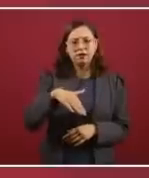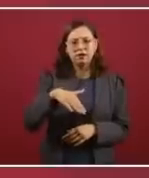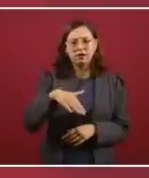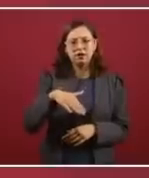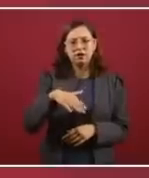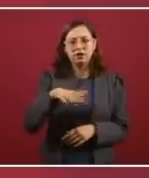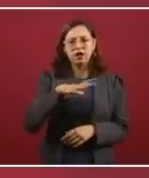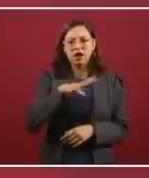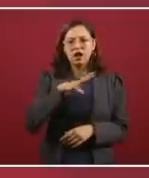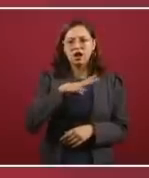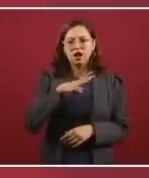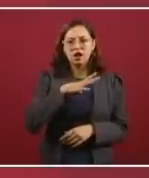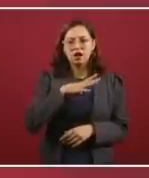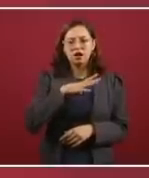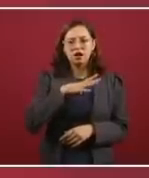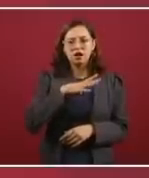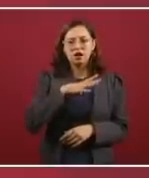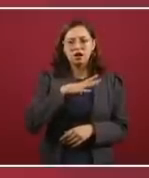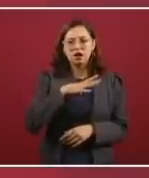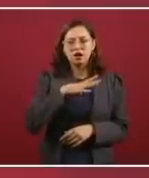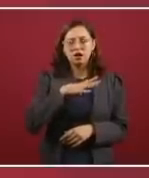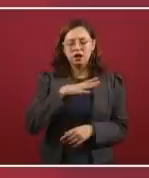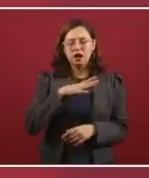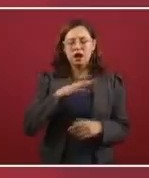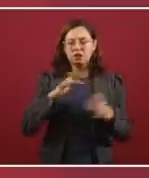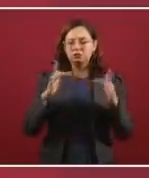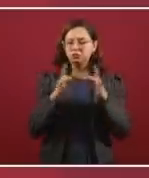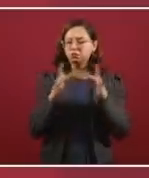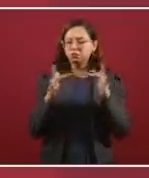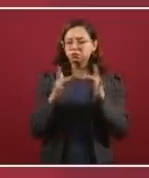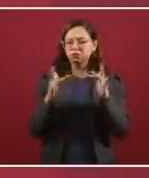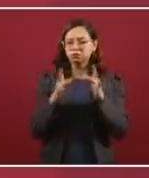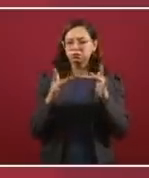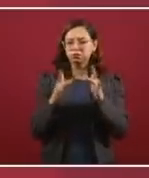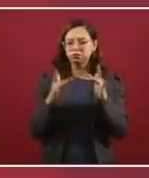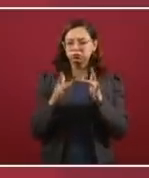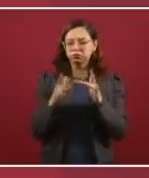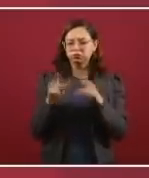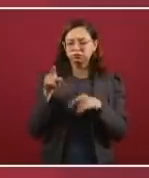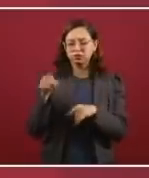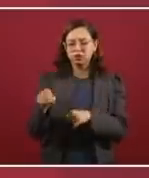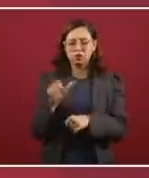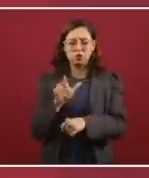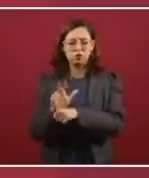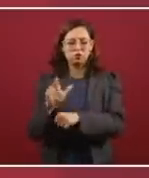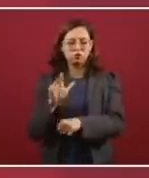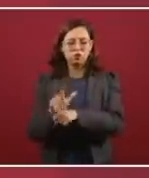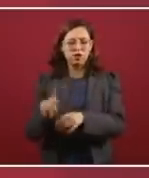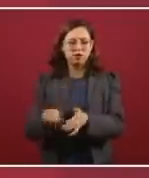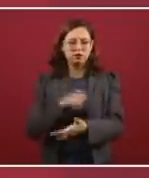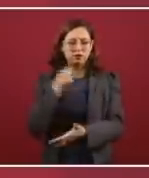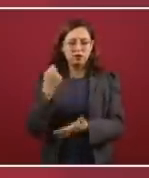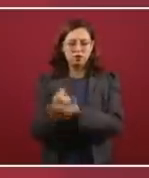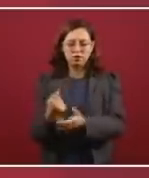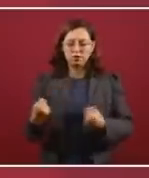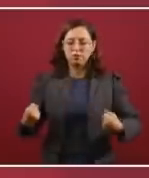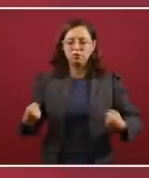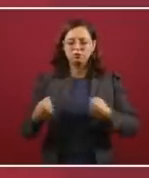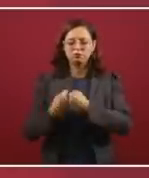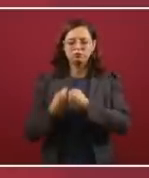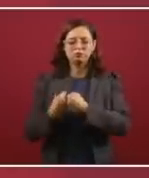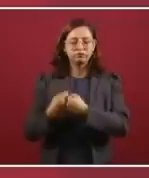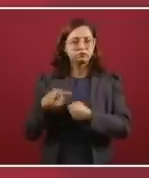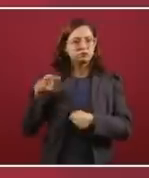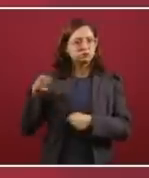lo que llamamos una red entre Honduras y la frontera con Tamaulipas, que es la que más trabajo